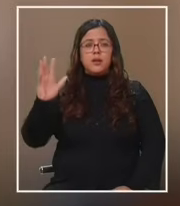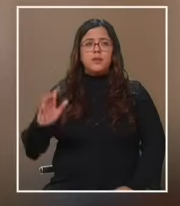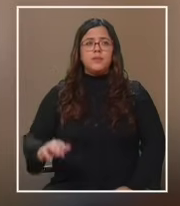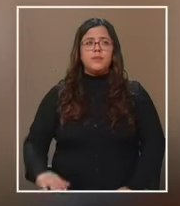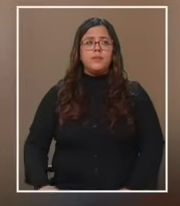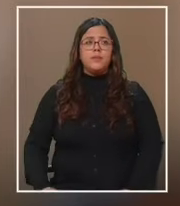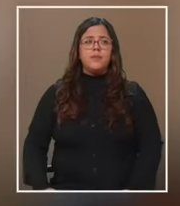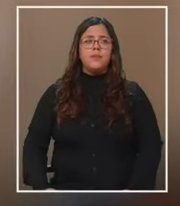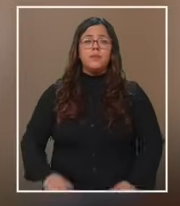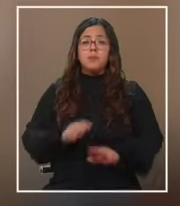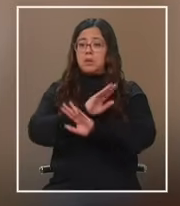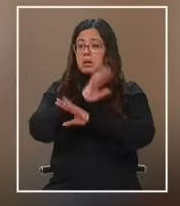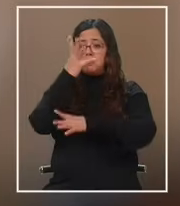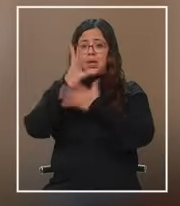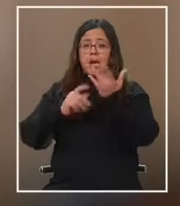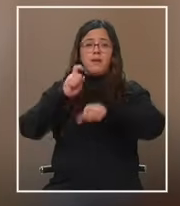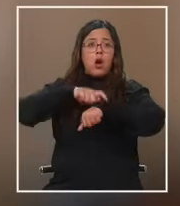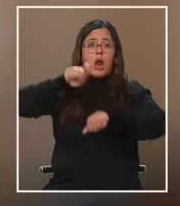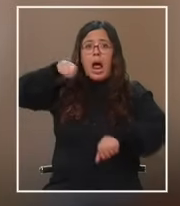Terminó mi hora de colación